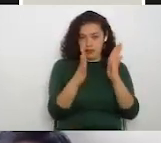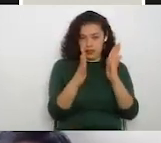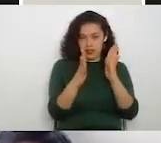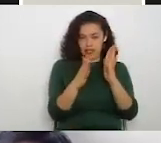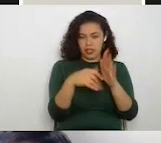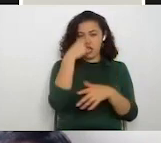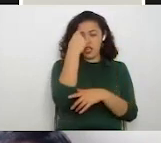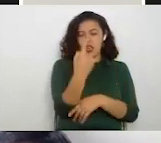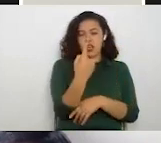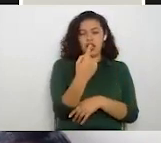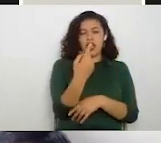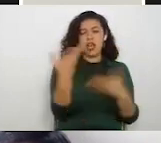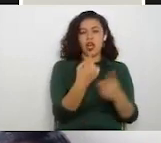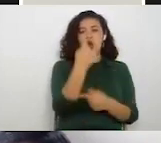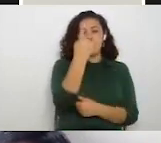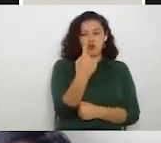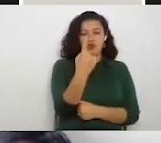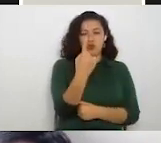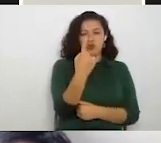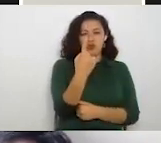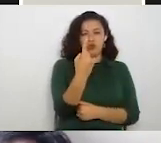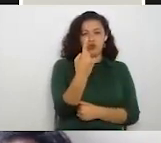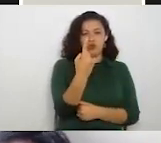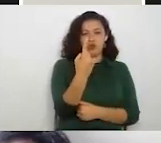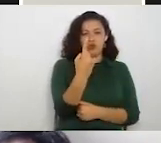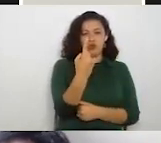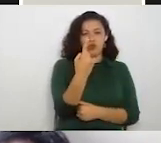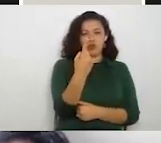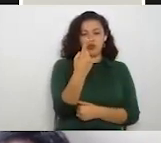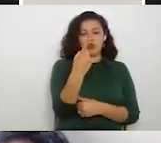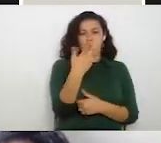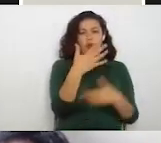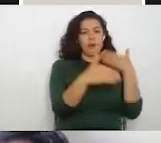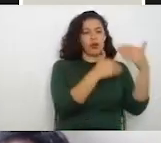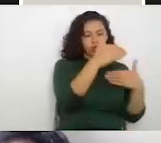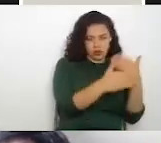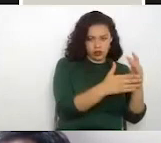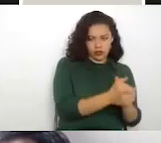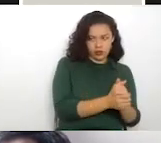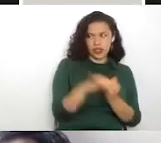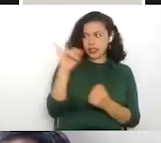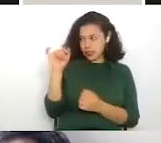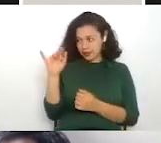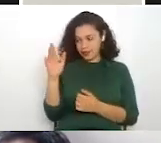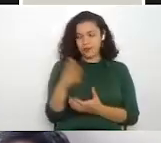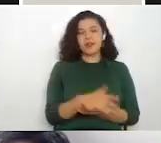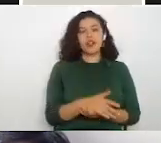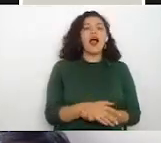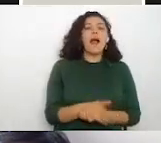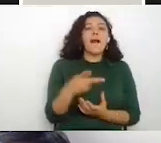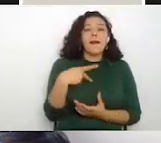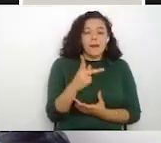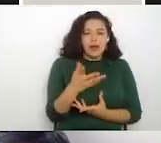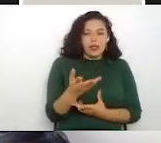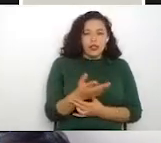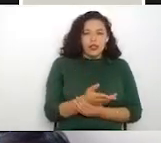en la realización de un determinado proceso, ¿no? Correcto. Pero, pues normalmente quien